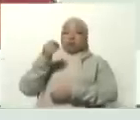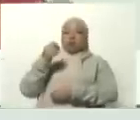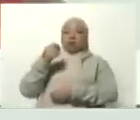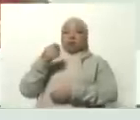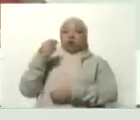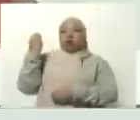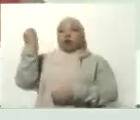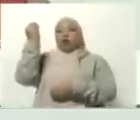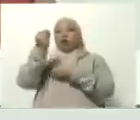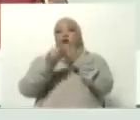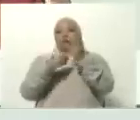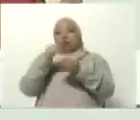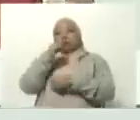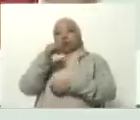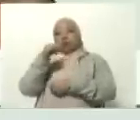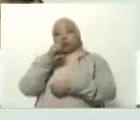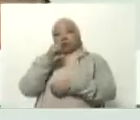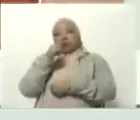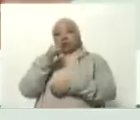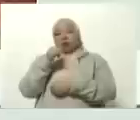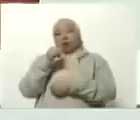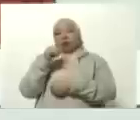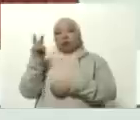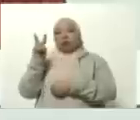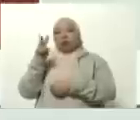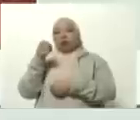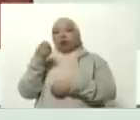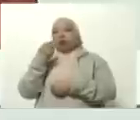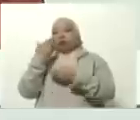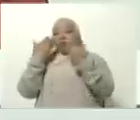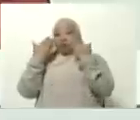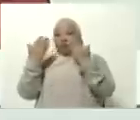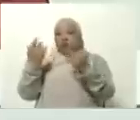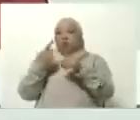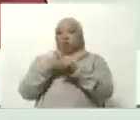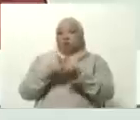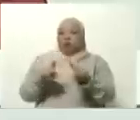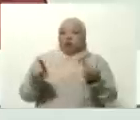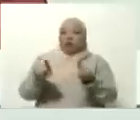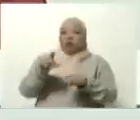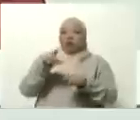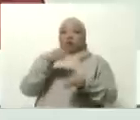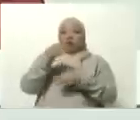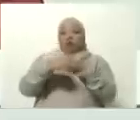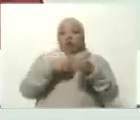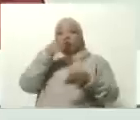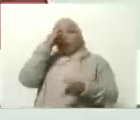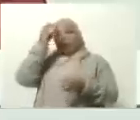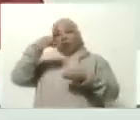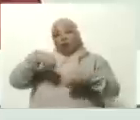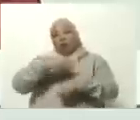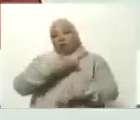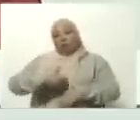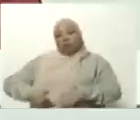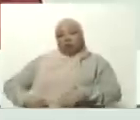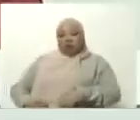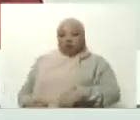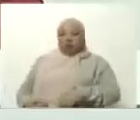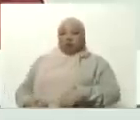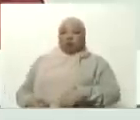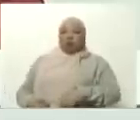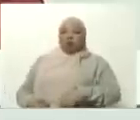sanciones. Que Chevron se firme estos nuevos contratos, muy bueno. Pero eso es, estamos totalmente de acuerdo con el presidente, eso es